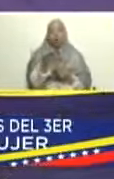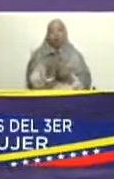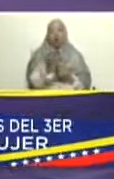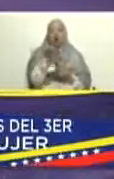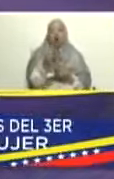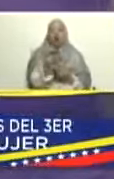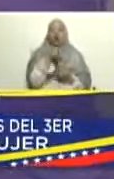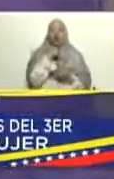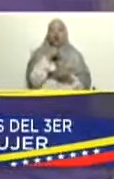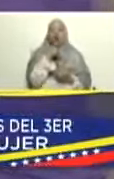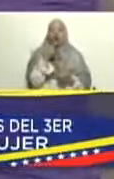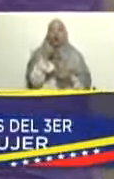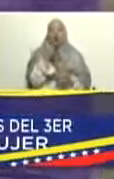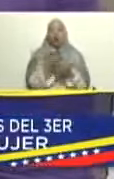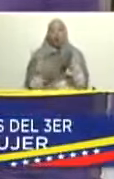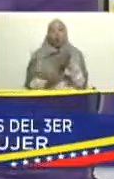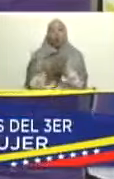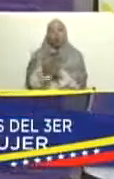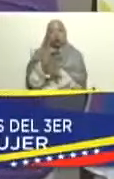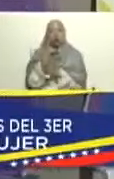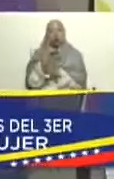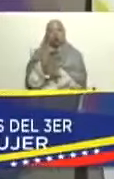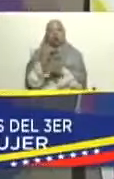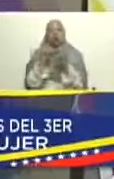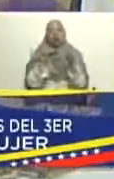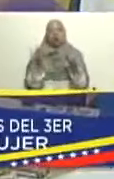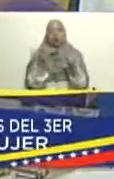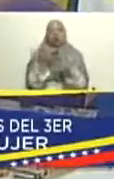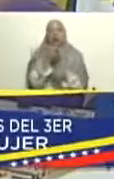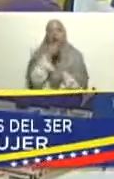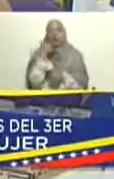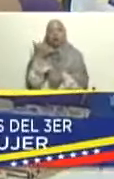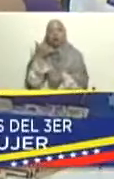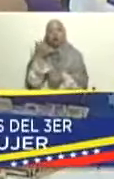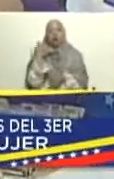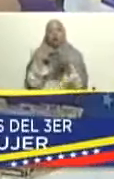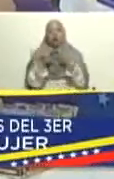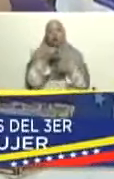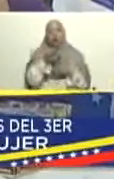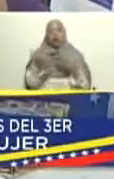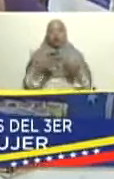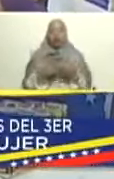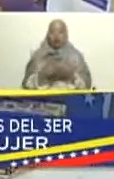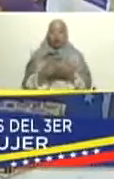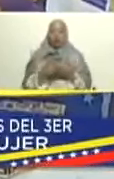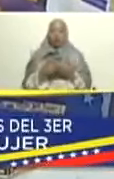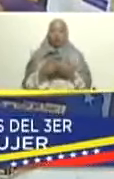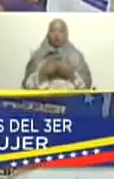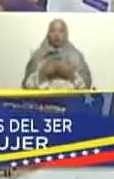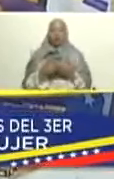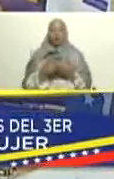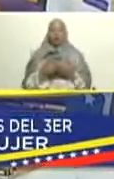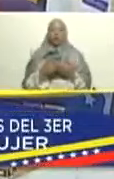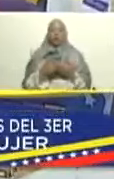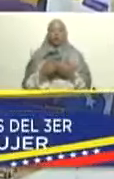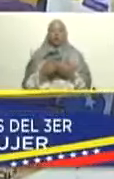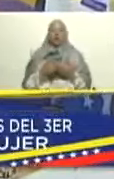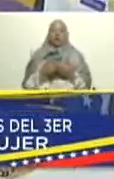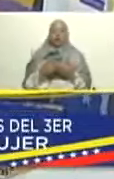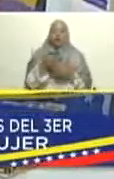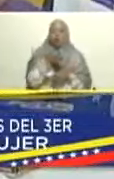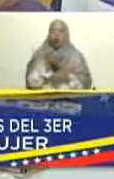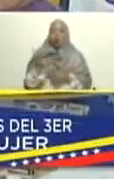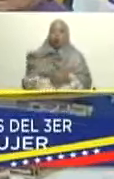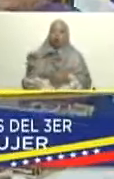También me gané un premio el año pasado. ¿Verdad? El tercer lugar al mejor chocolate oscuro a nivel nacional. Déjame verlo ya, no se caiga esto aquí.